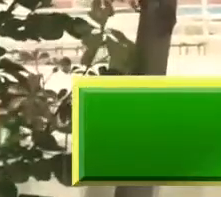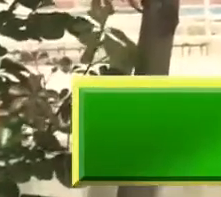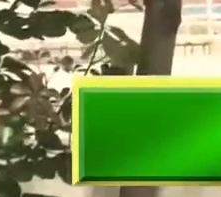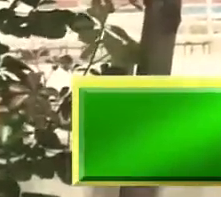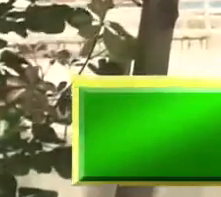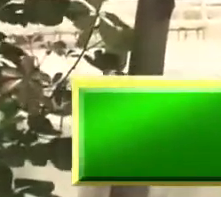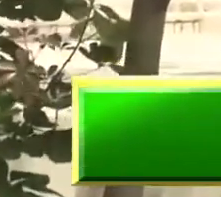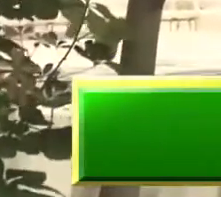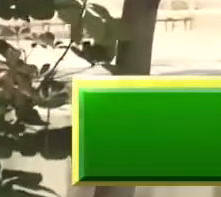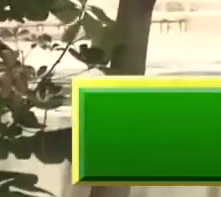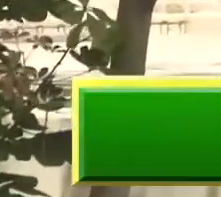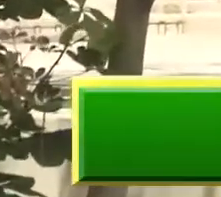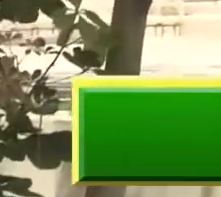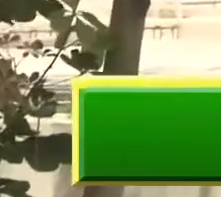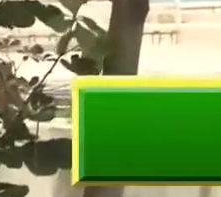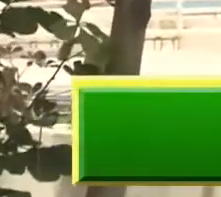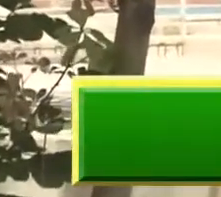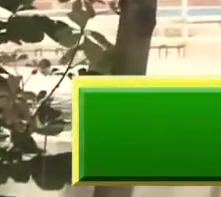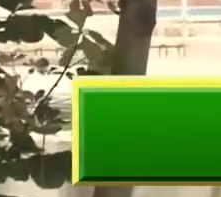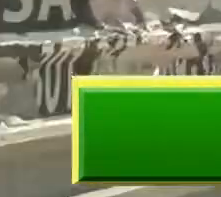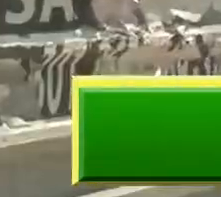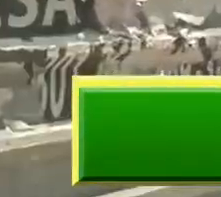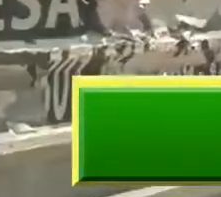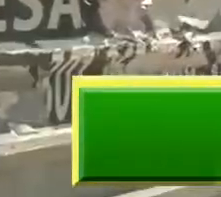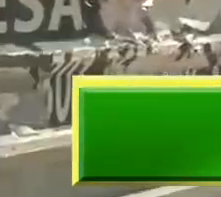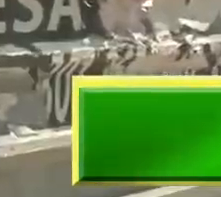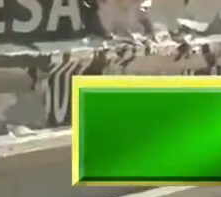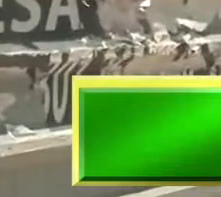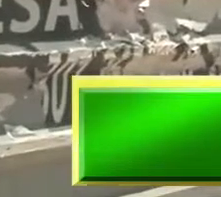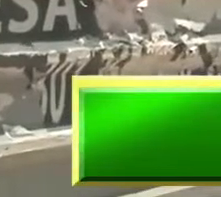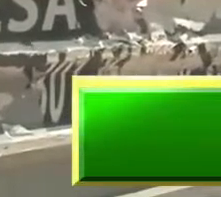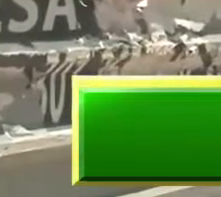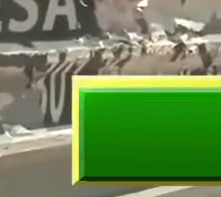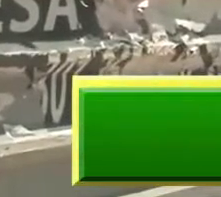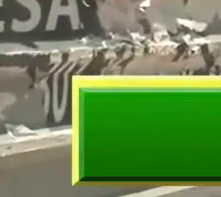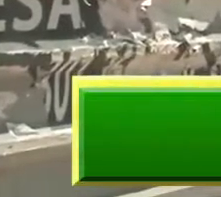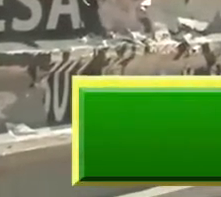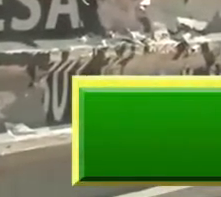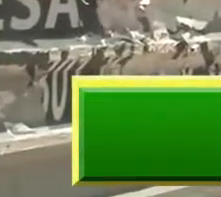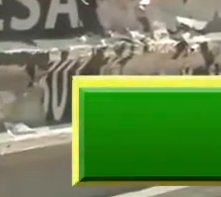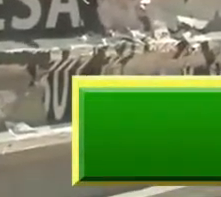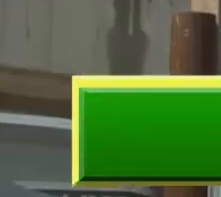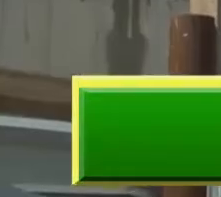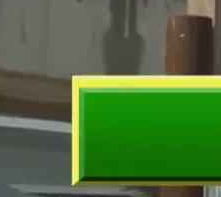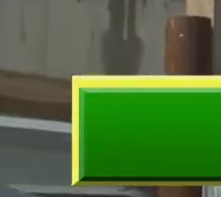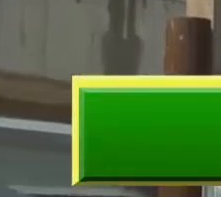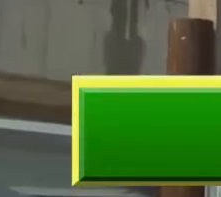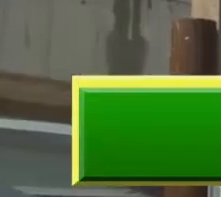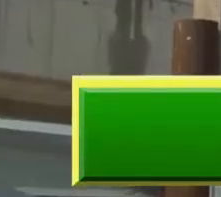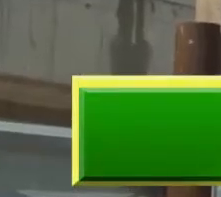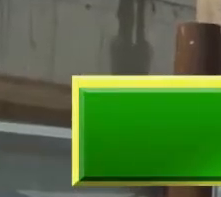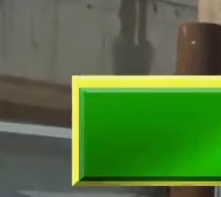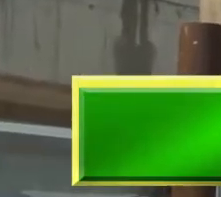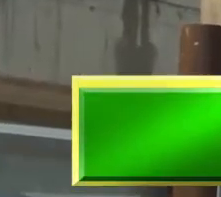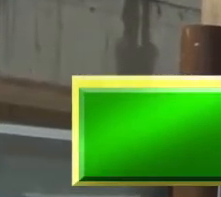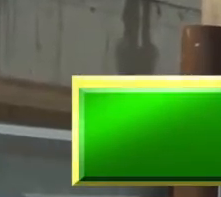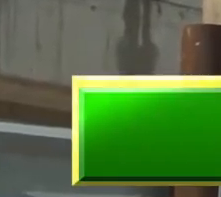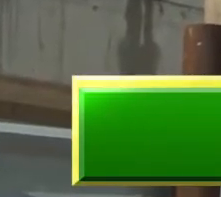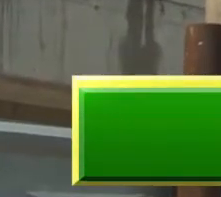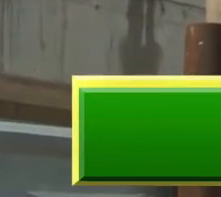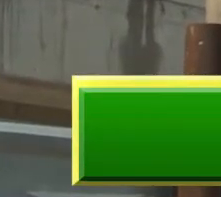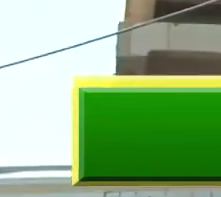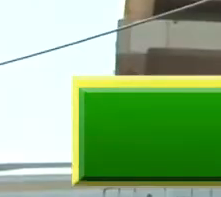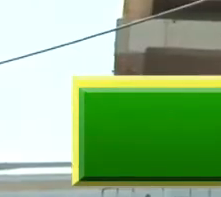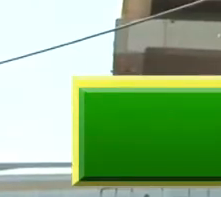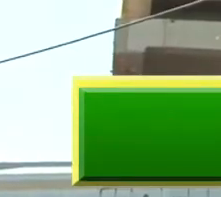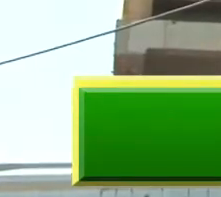la Sociedad de Arquitectos relacionadas con la violación de las normas urbanísticas en las obras de construcción del Estadio Romelio